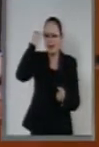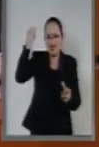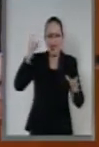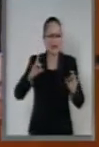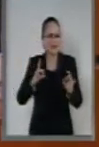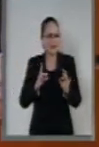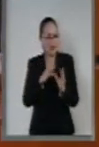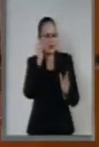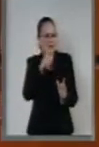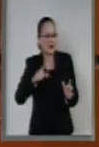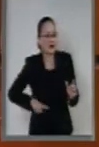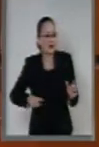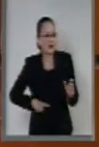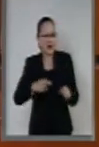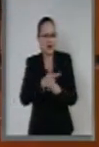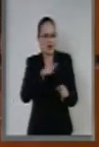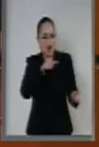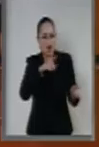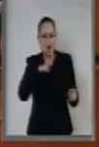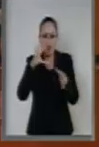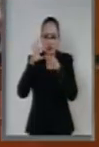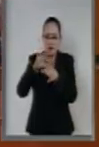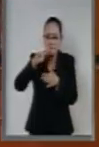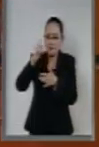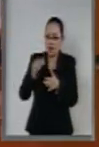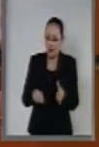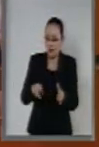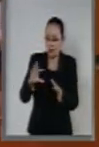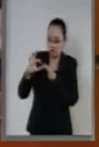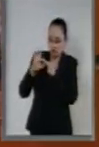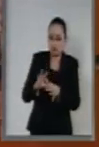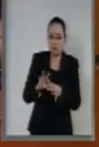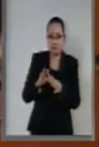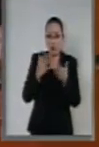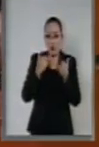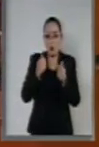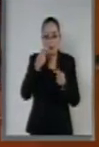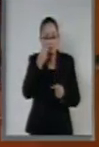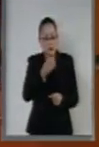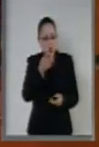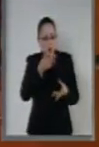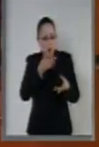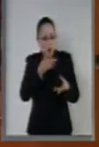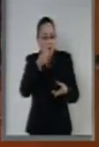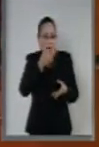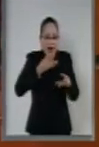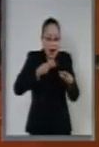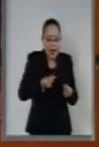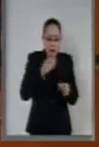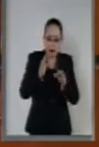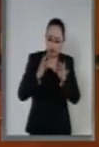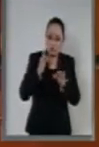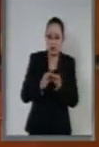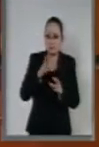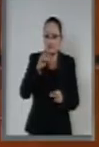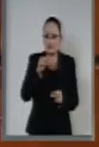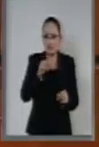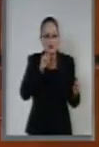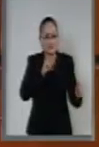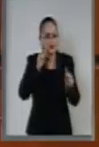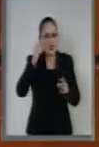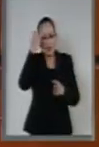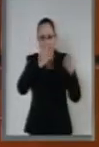en turno no están sujetas a un plan no estamos garantizando el uso eficaz de los recursos públicos y no evaluamos eso nunca